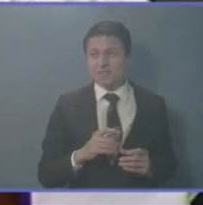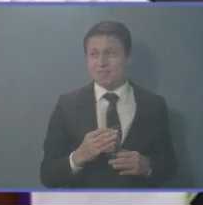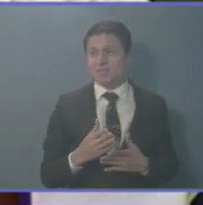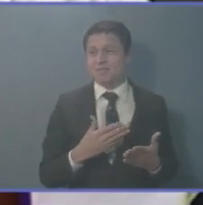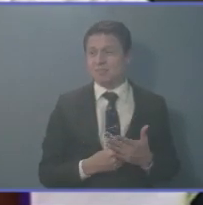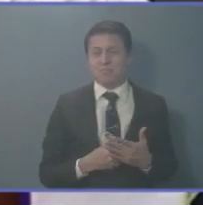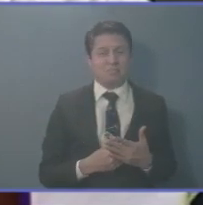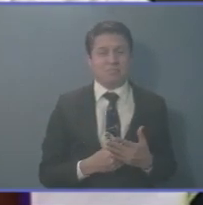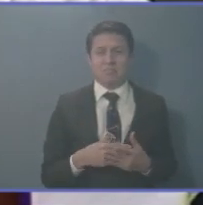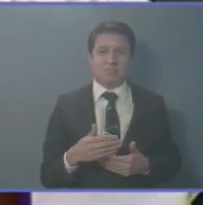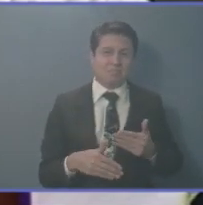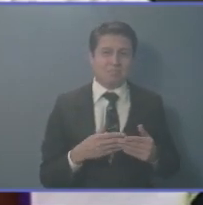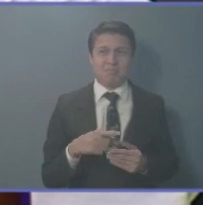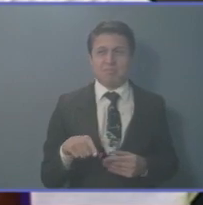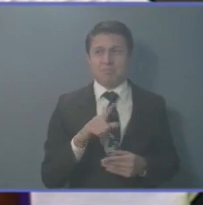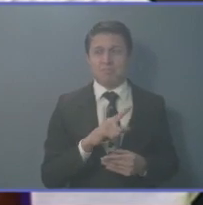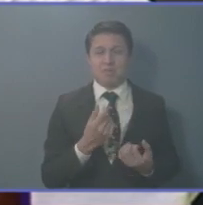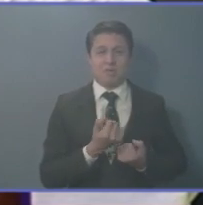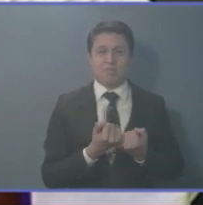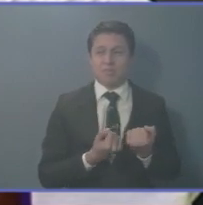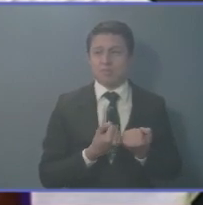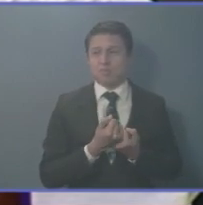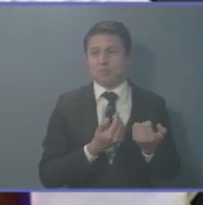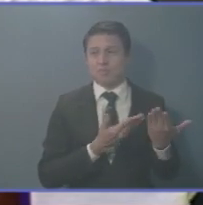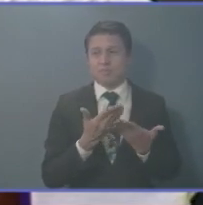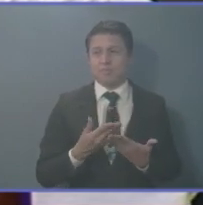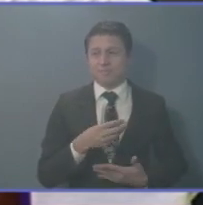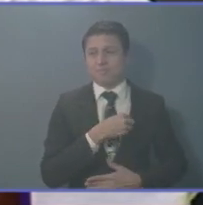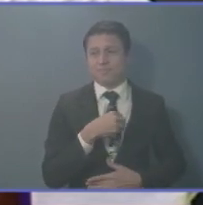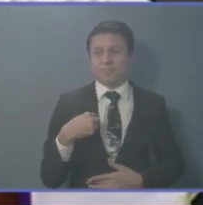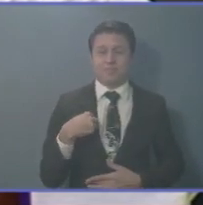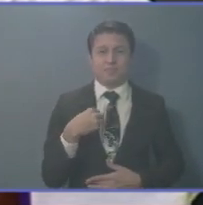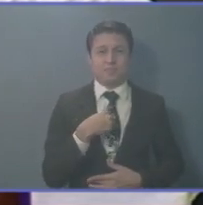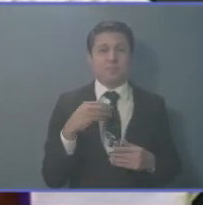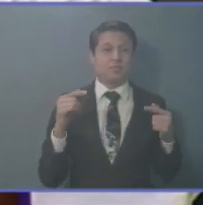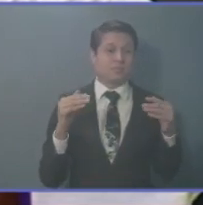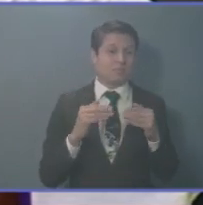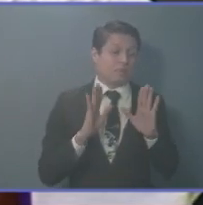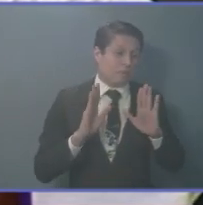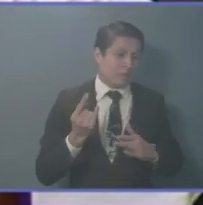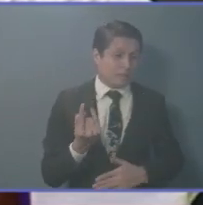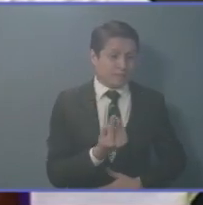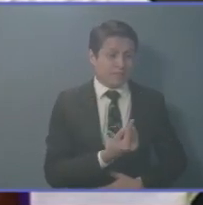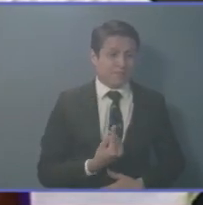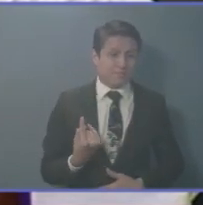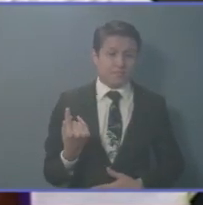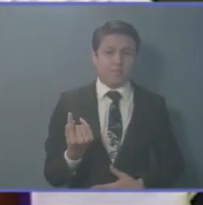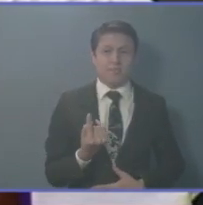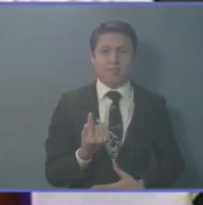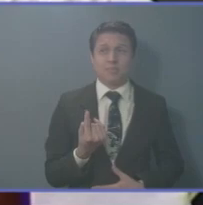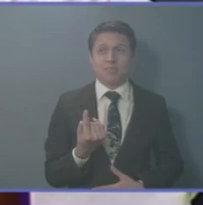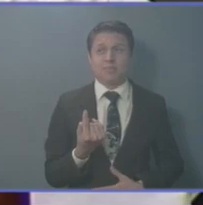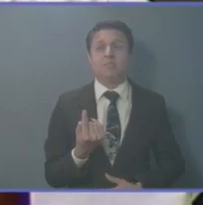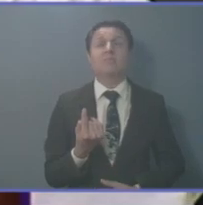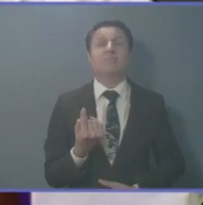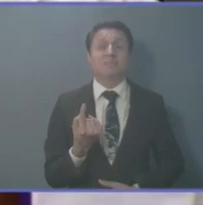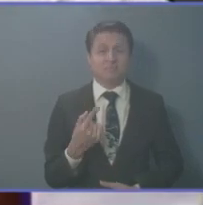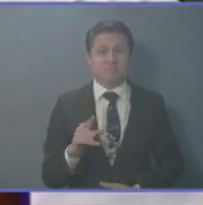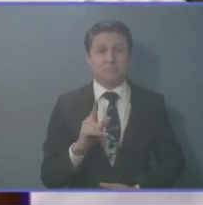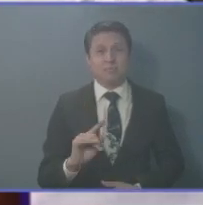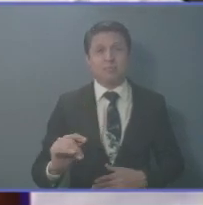a un lugar por emergencia o atención médica periódica, inclusive si estas personas tuvieran que desplazarse a un